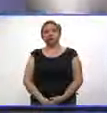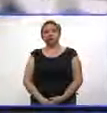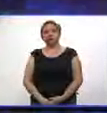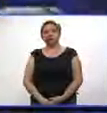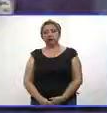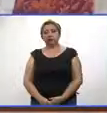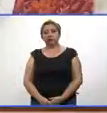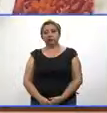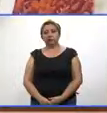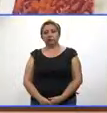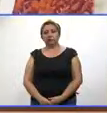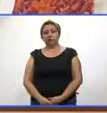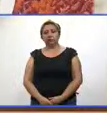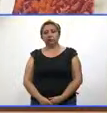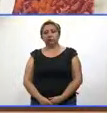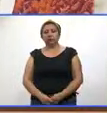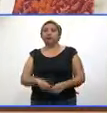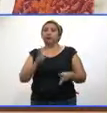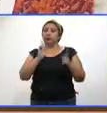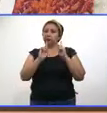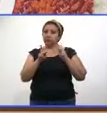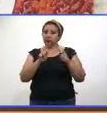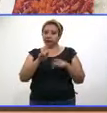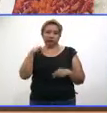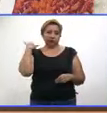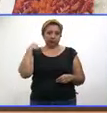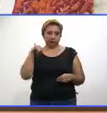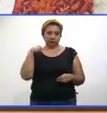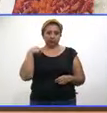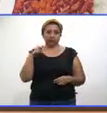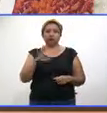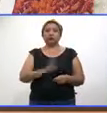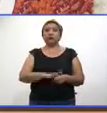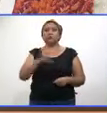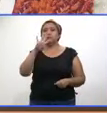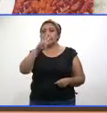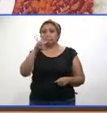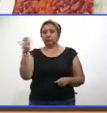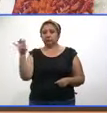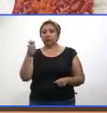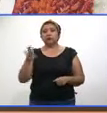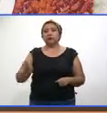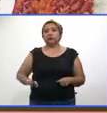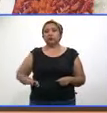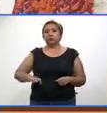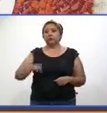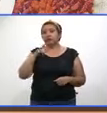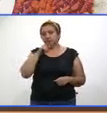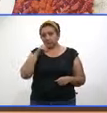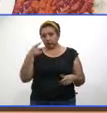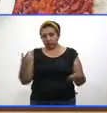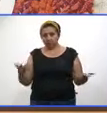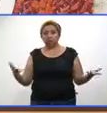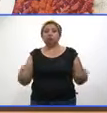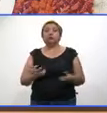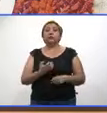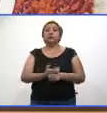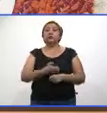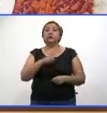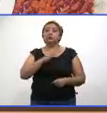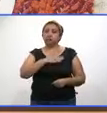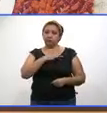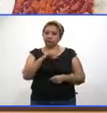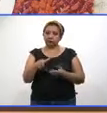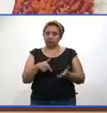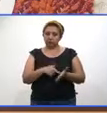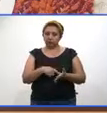informa. Le platico que en Yucatán hay más de 400 especies de aves, lo que hace al estado un buen